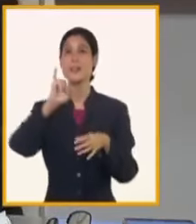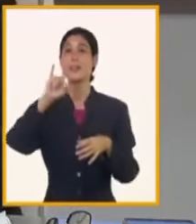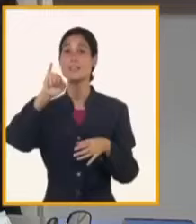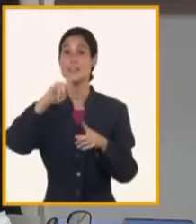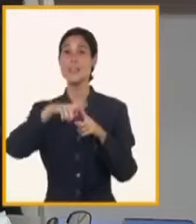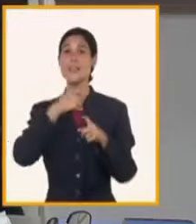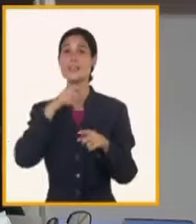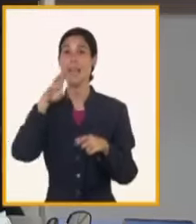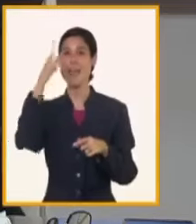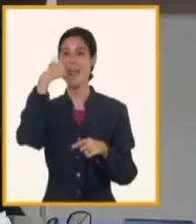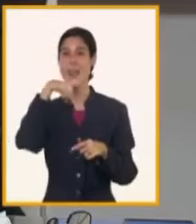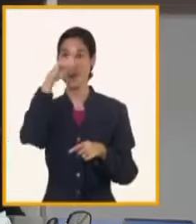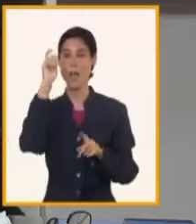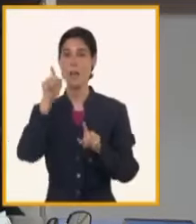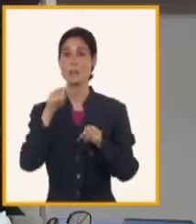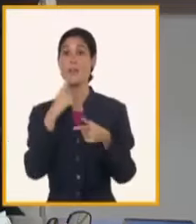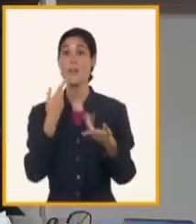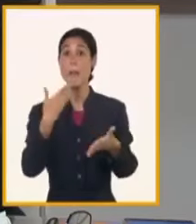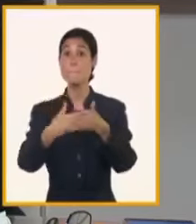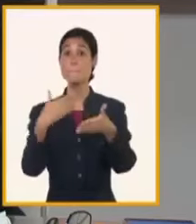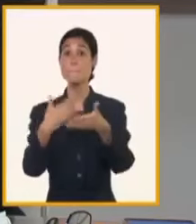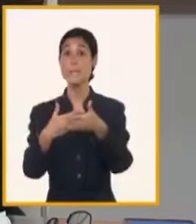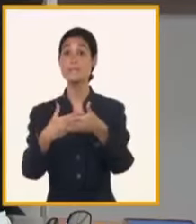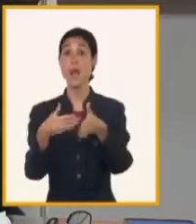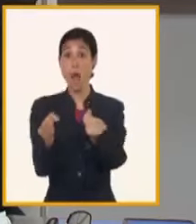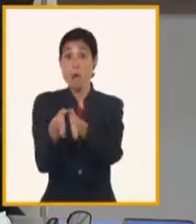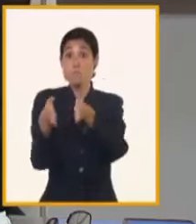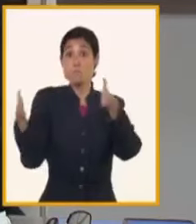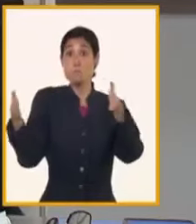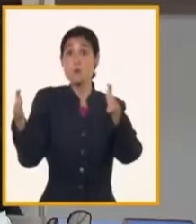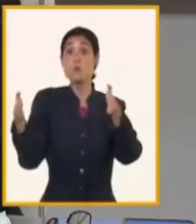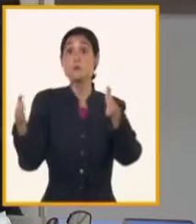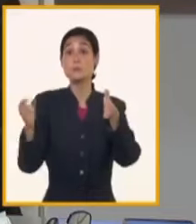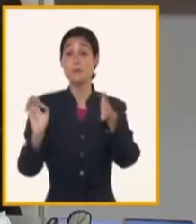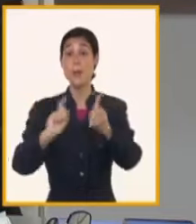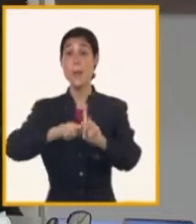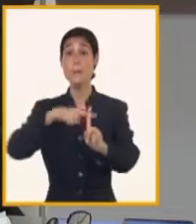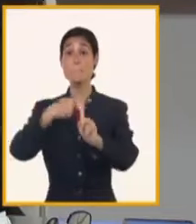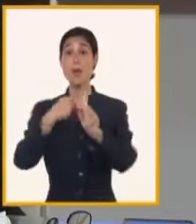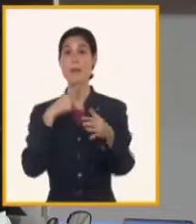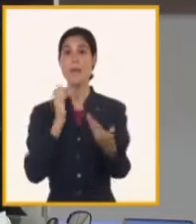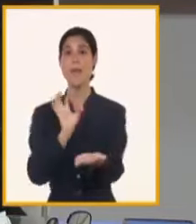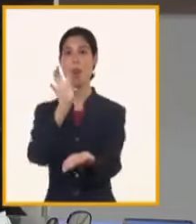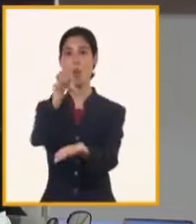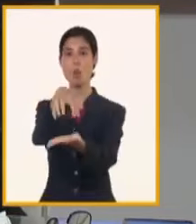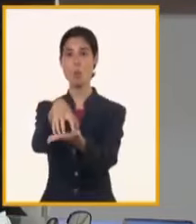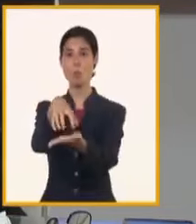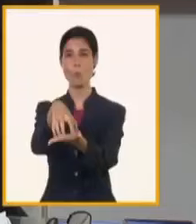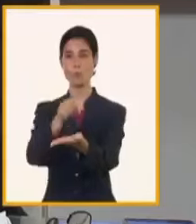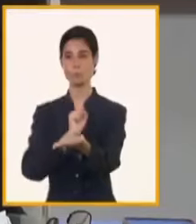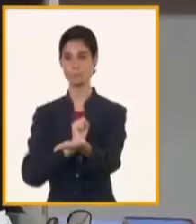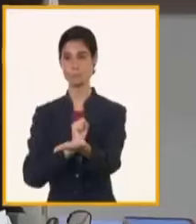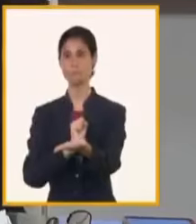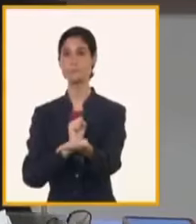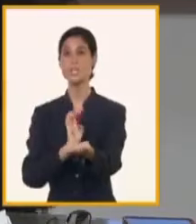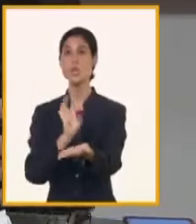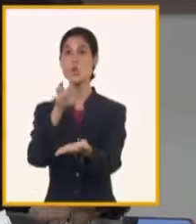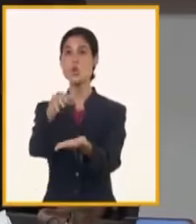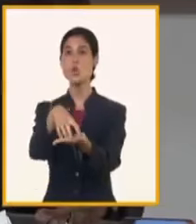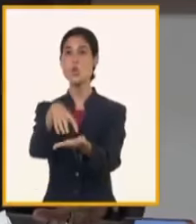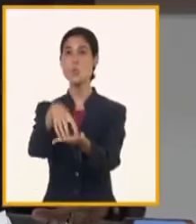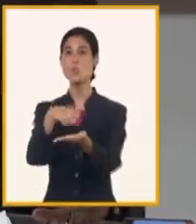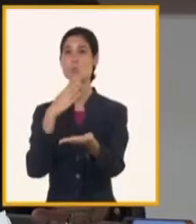grande que única más grande de de sistema la ubicación geográfica que tiene guitera guitera tiene una ubicación geográfica que le